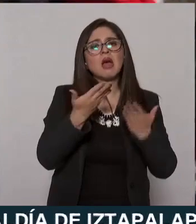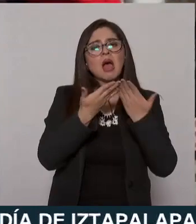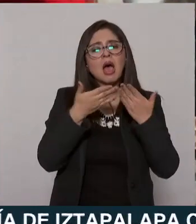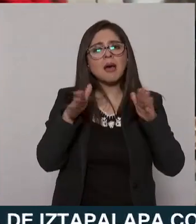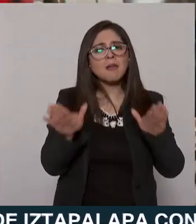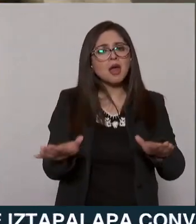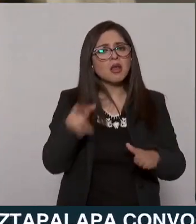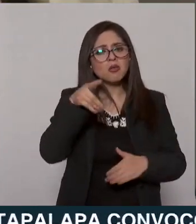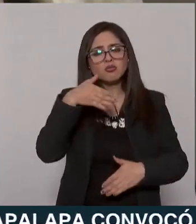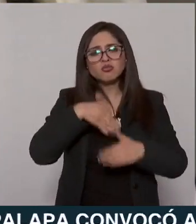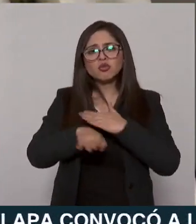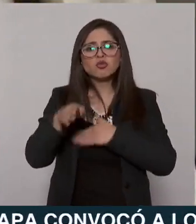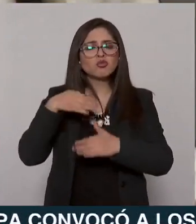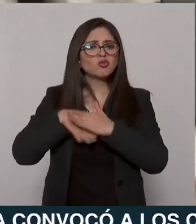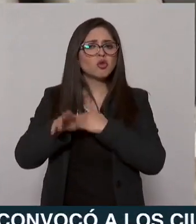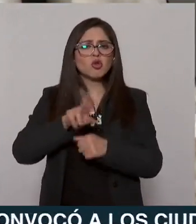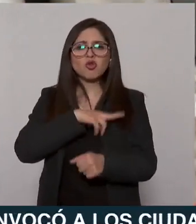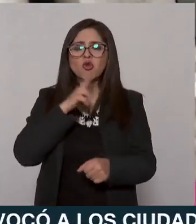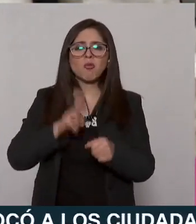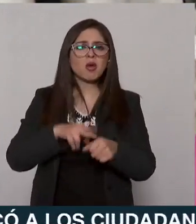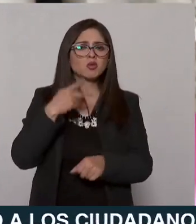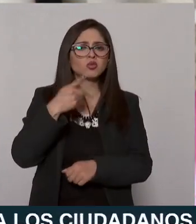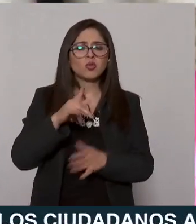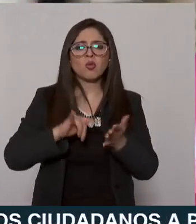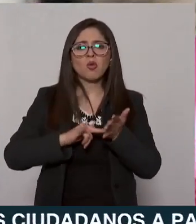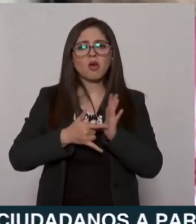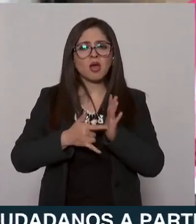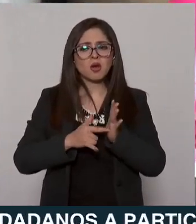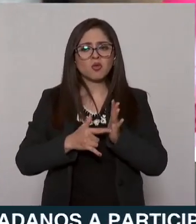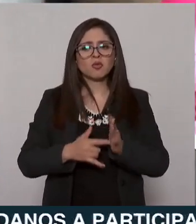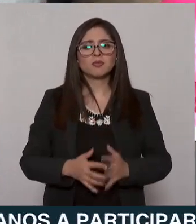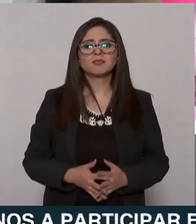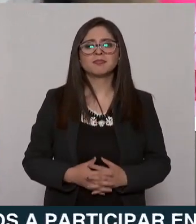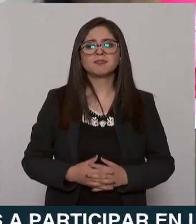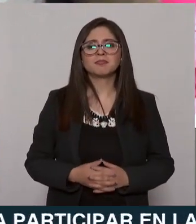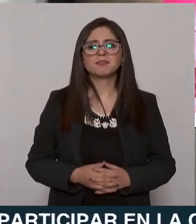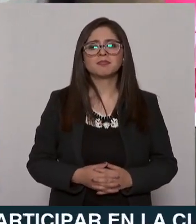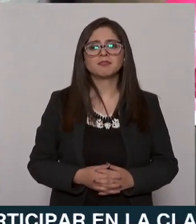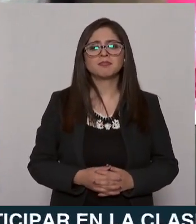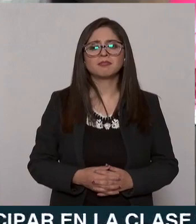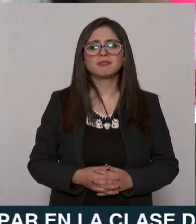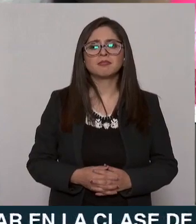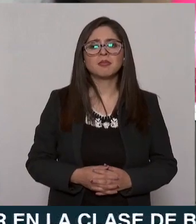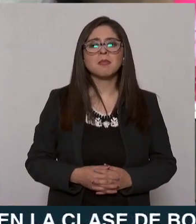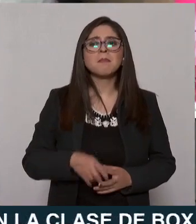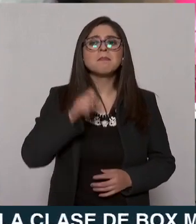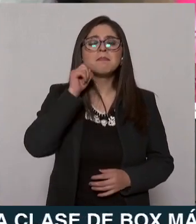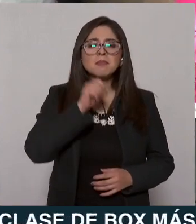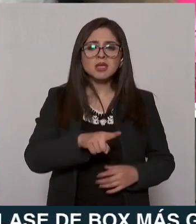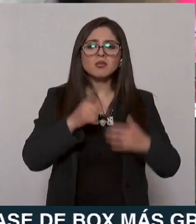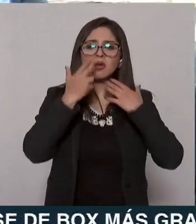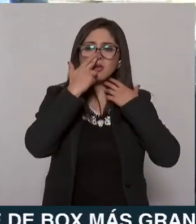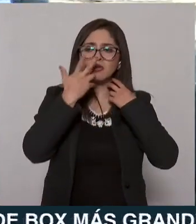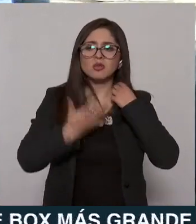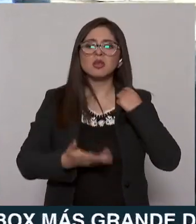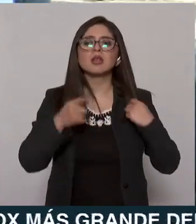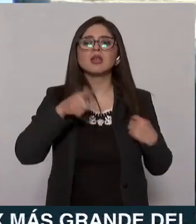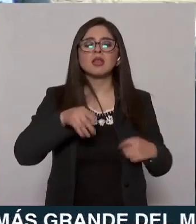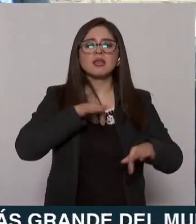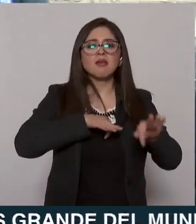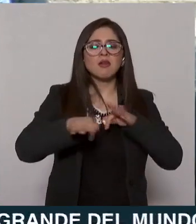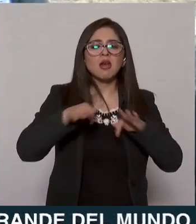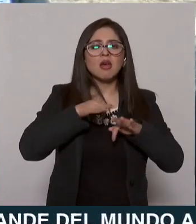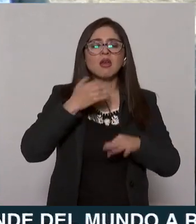funcionando de manera normal. Por lo que respecta a los trabajadores que están contratados por